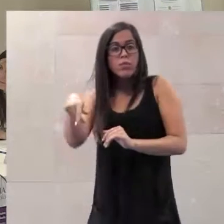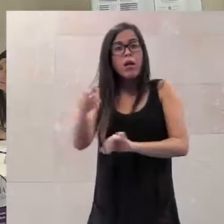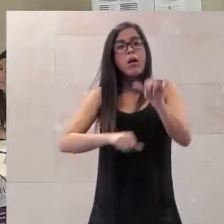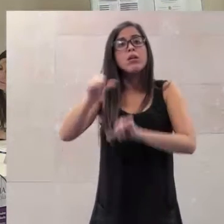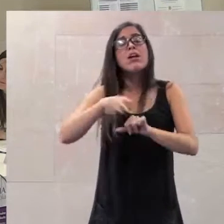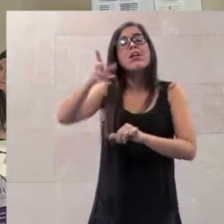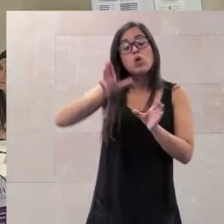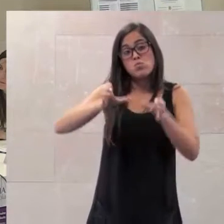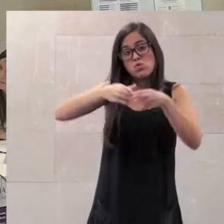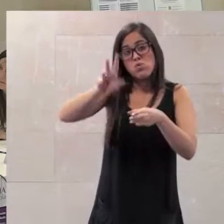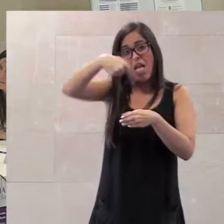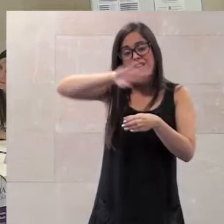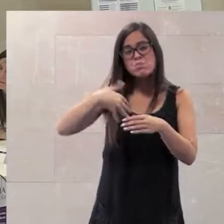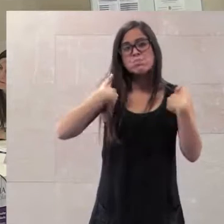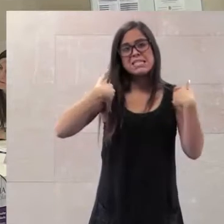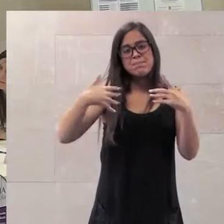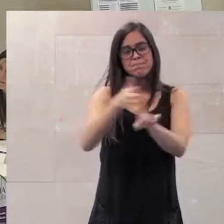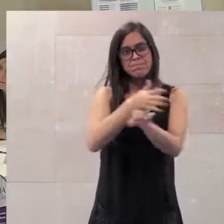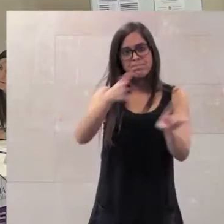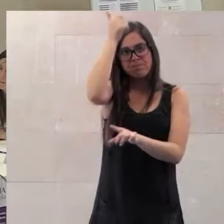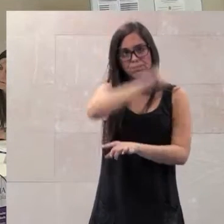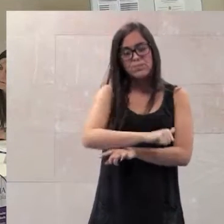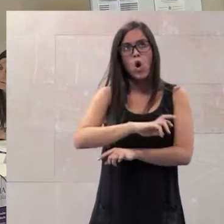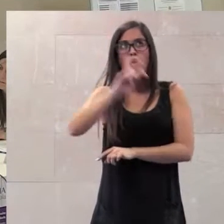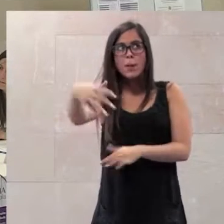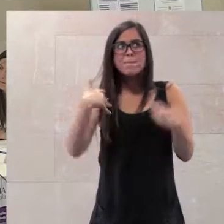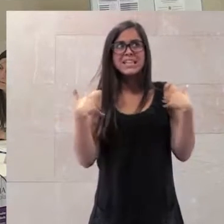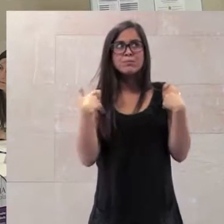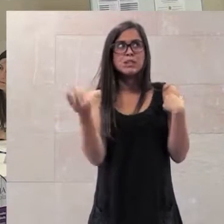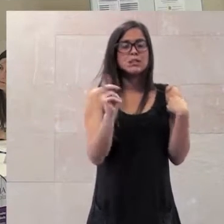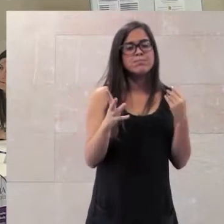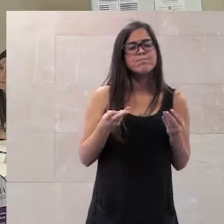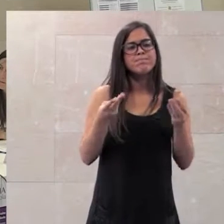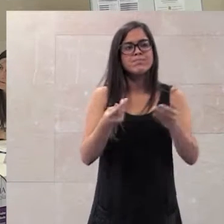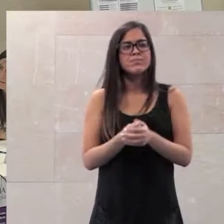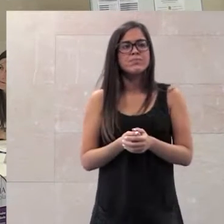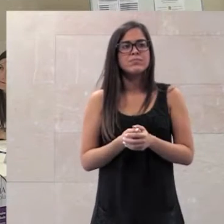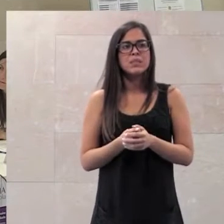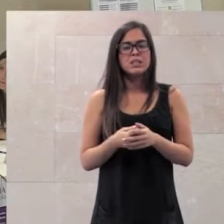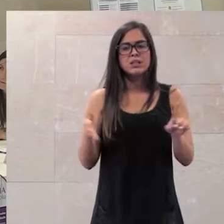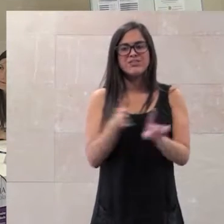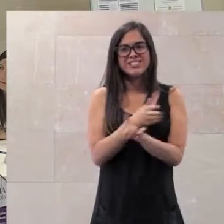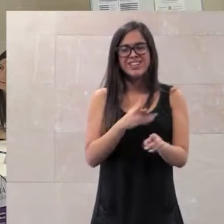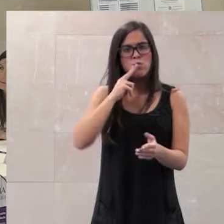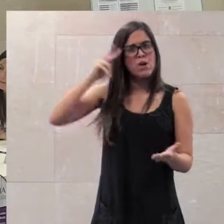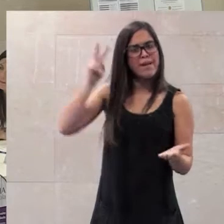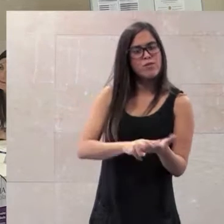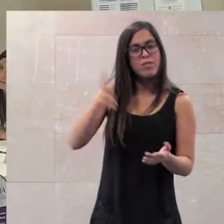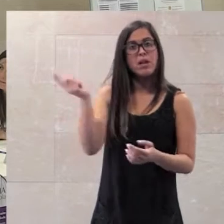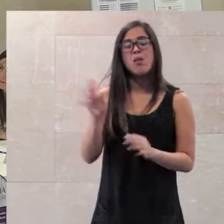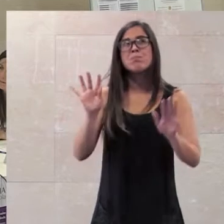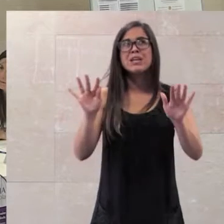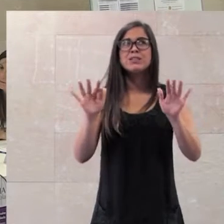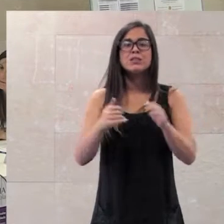víctimas de violencia machista, otras no son víctimas como tal, ¿no? Digamos, conceptualizadas o reconocidas como tal, pero sí